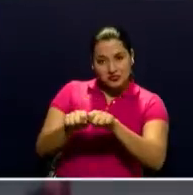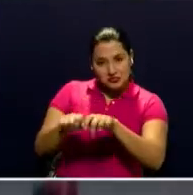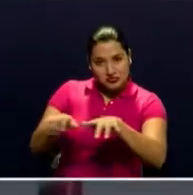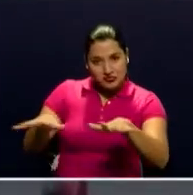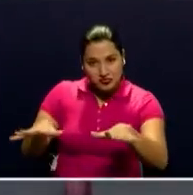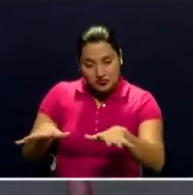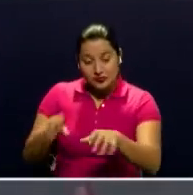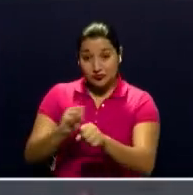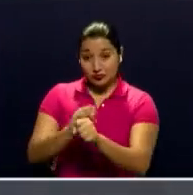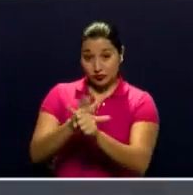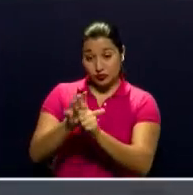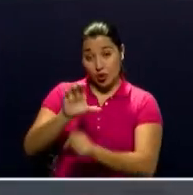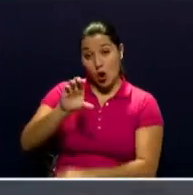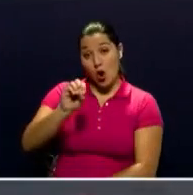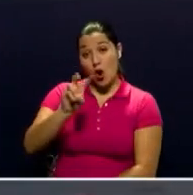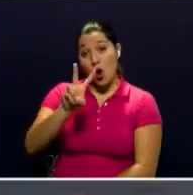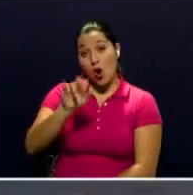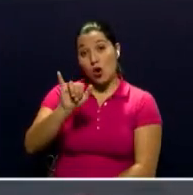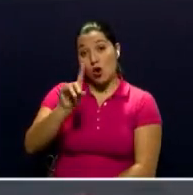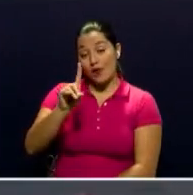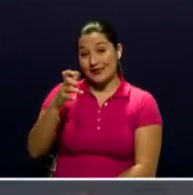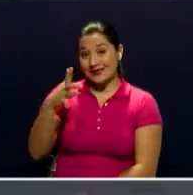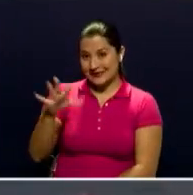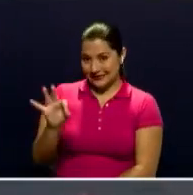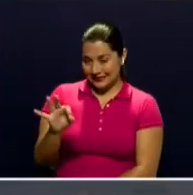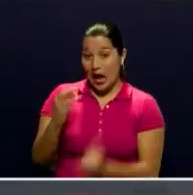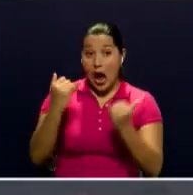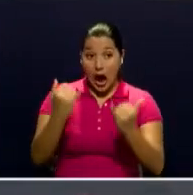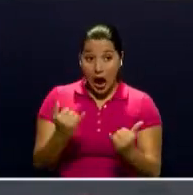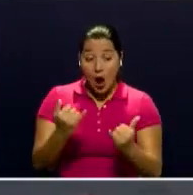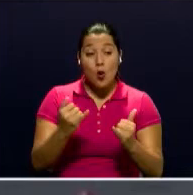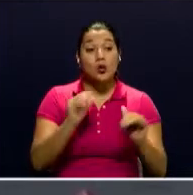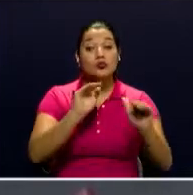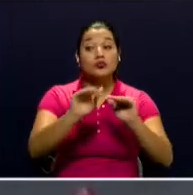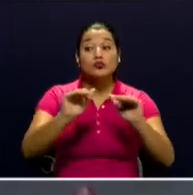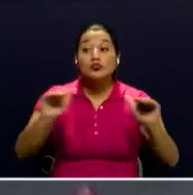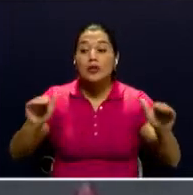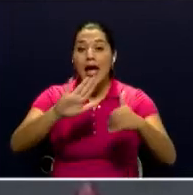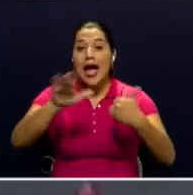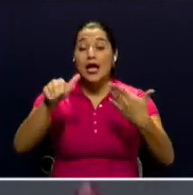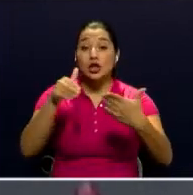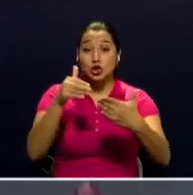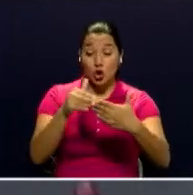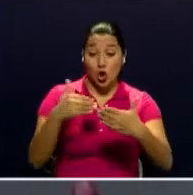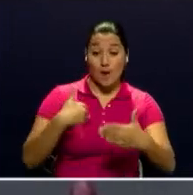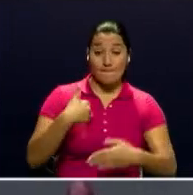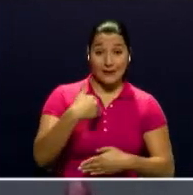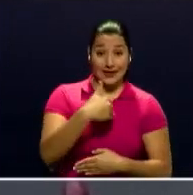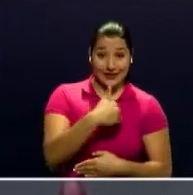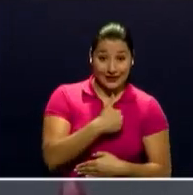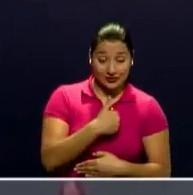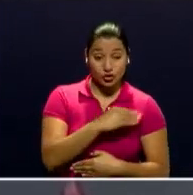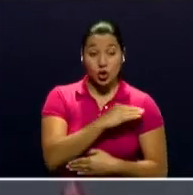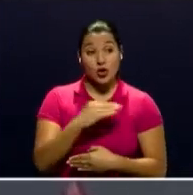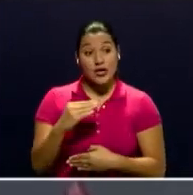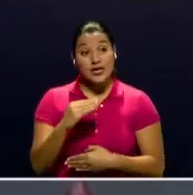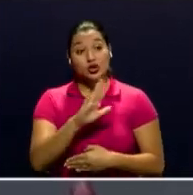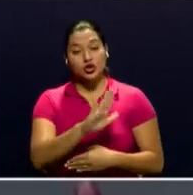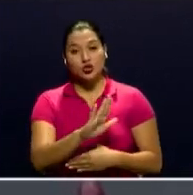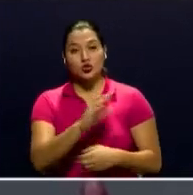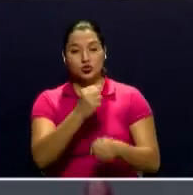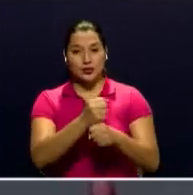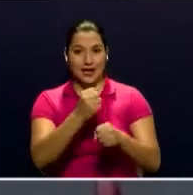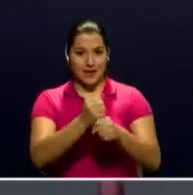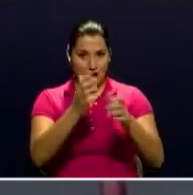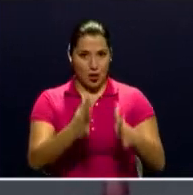de la alerta sanitaria por el COVID-19, se instruye a todas las instancias ministeriales y sus respectivos órganos para que